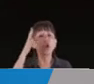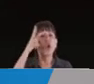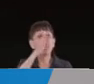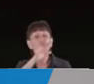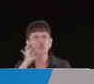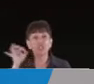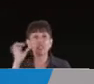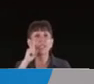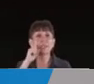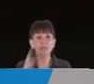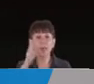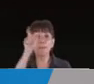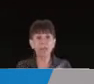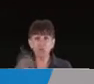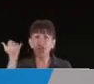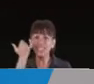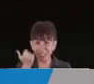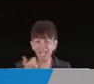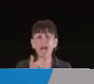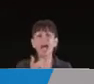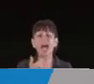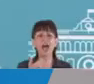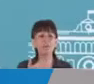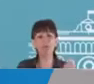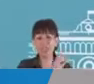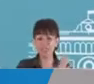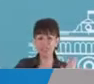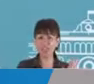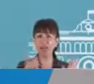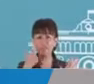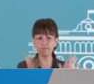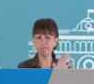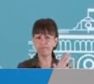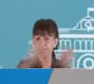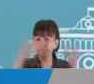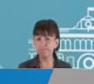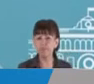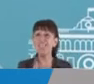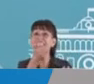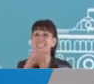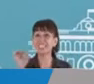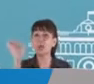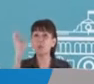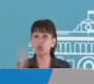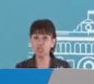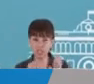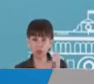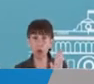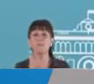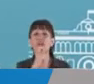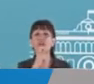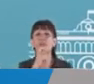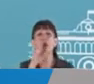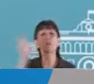conocimiento solamente en los trascendidos que bueno que ya hasta que hoy se hicieron oficiales con los con la conferencia hay